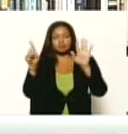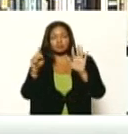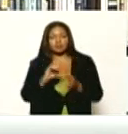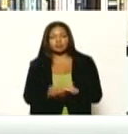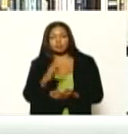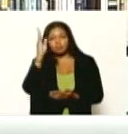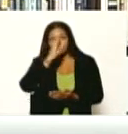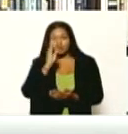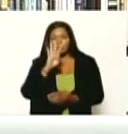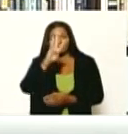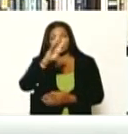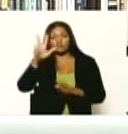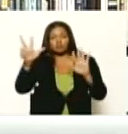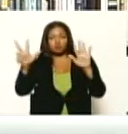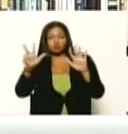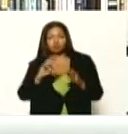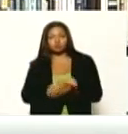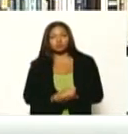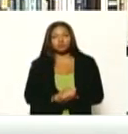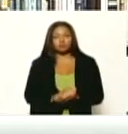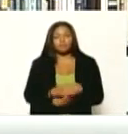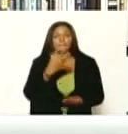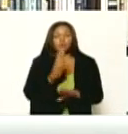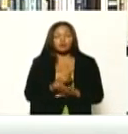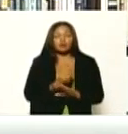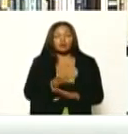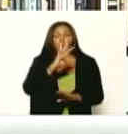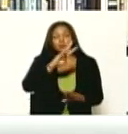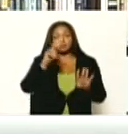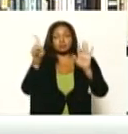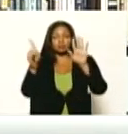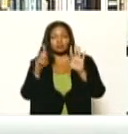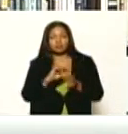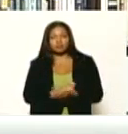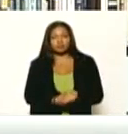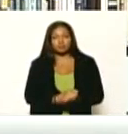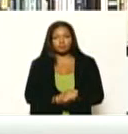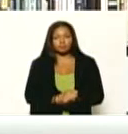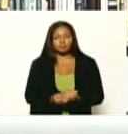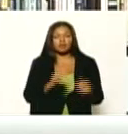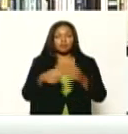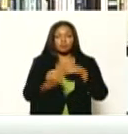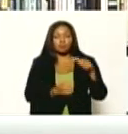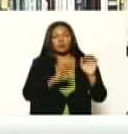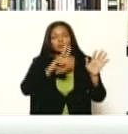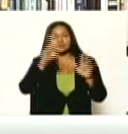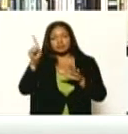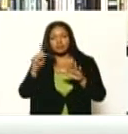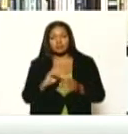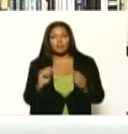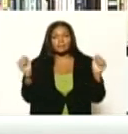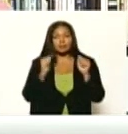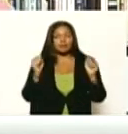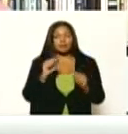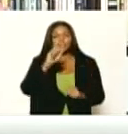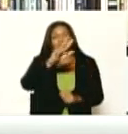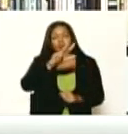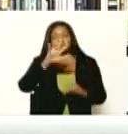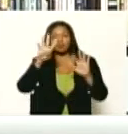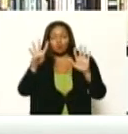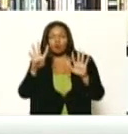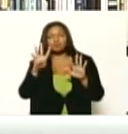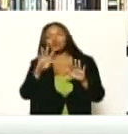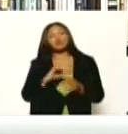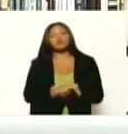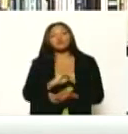Barina 48, Monagas 46, Delta Macuro 46, Apure 40, Mérida 34 y Zulia